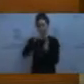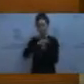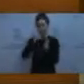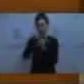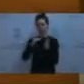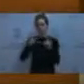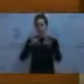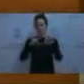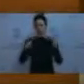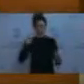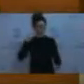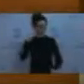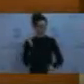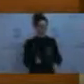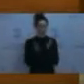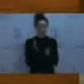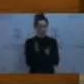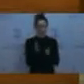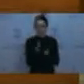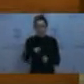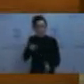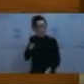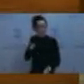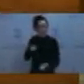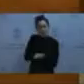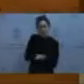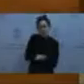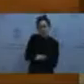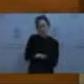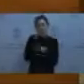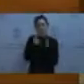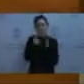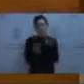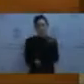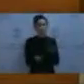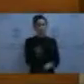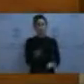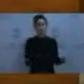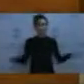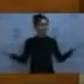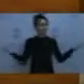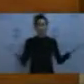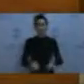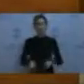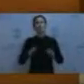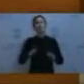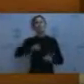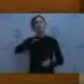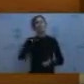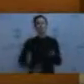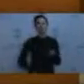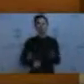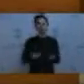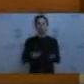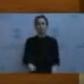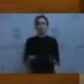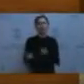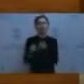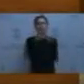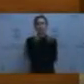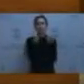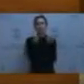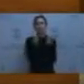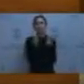asturiana. De forma implacable, de forma injusta, de forma severa, fue necesario